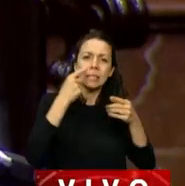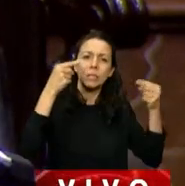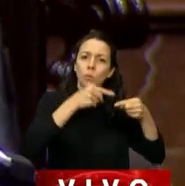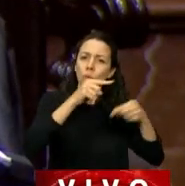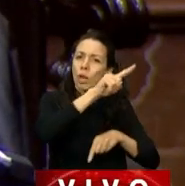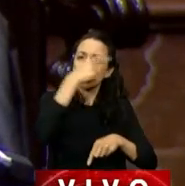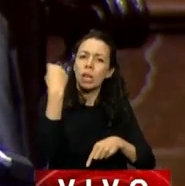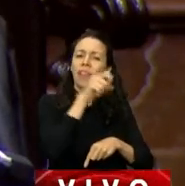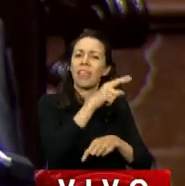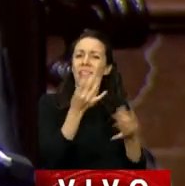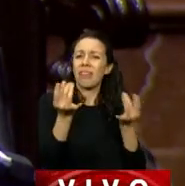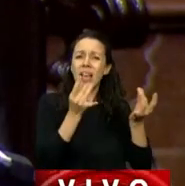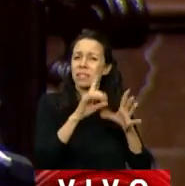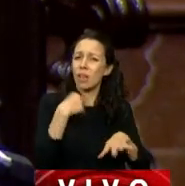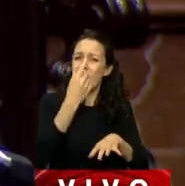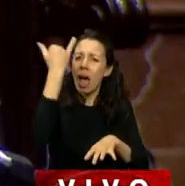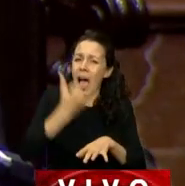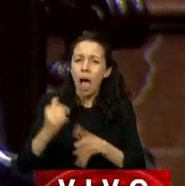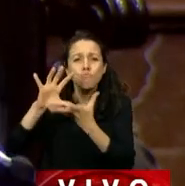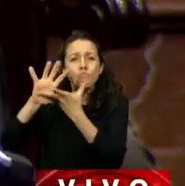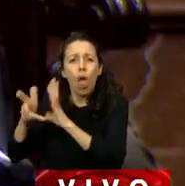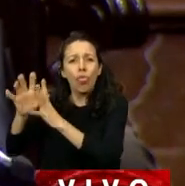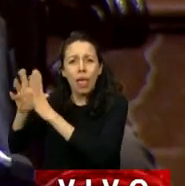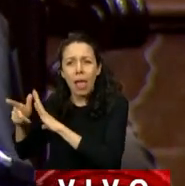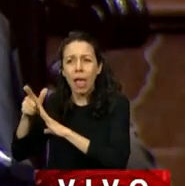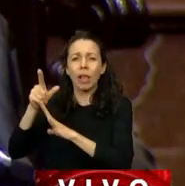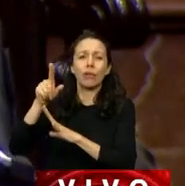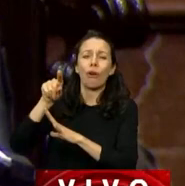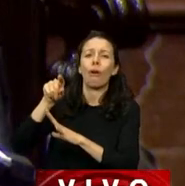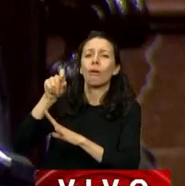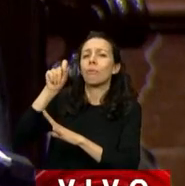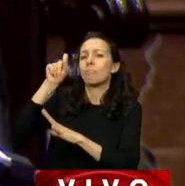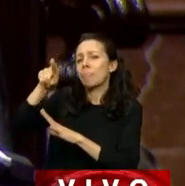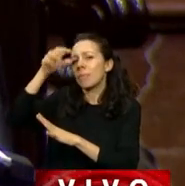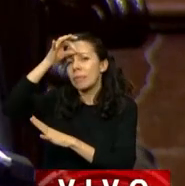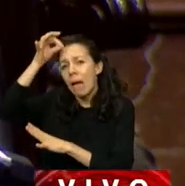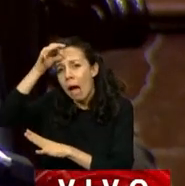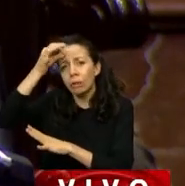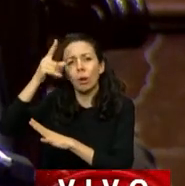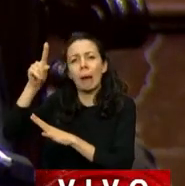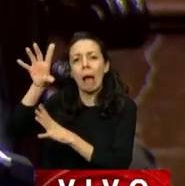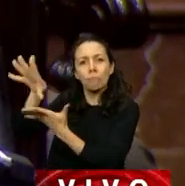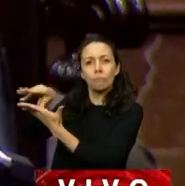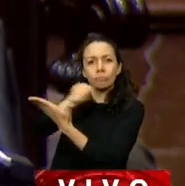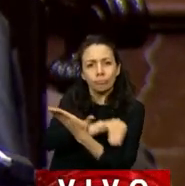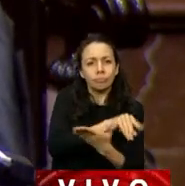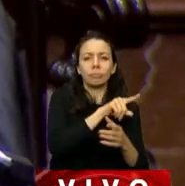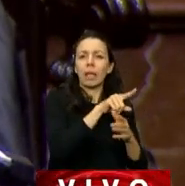ministro, tenemos los mejores modelos, como el Instituto Nacional del Teatro, para trabajar una buena